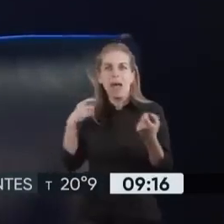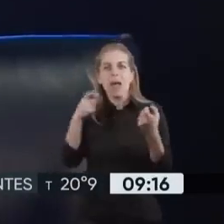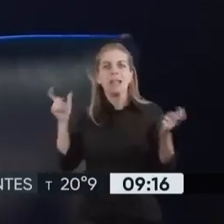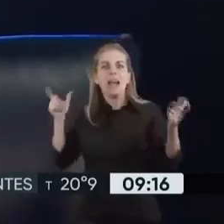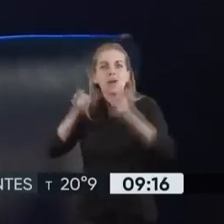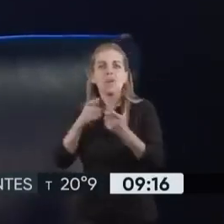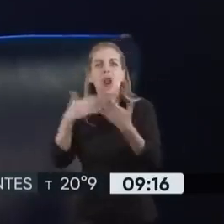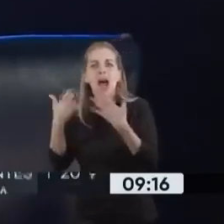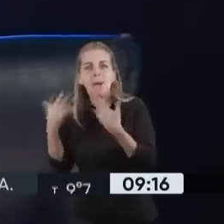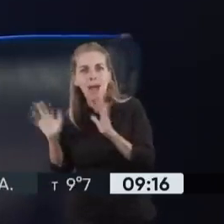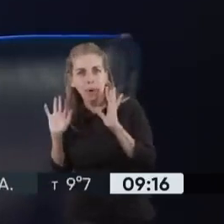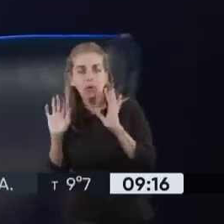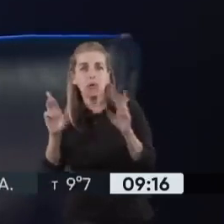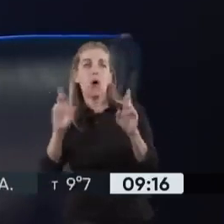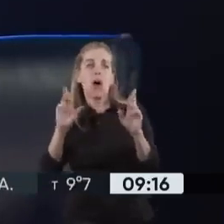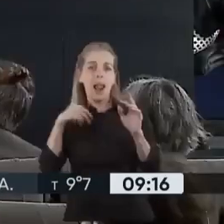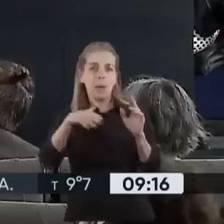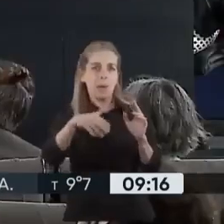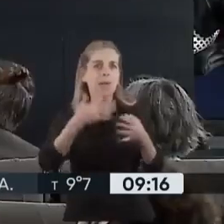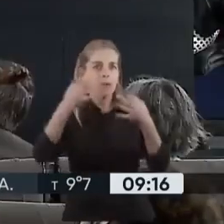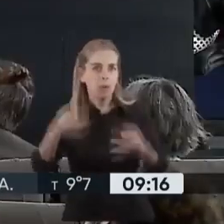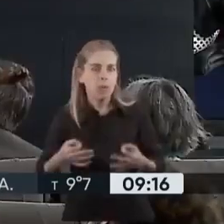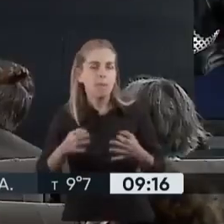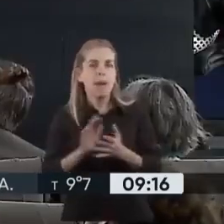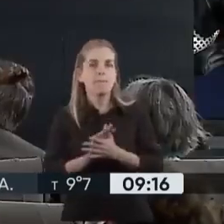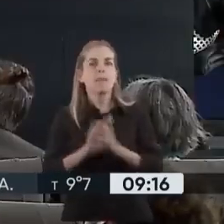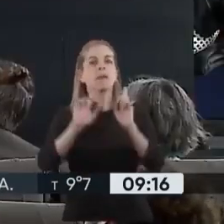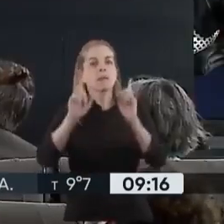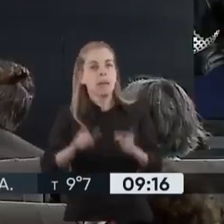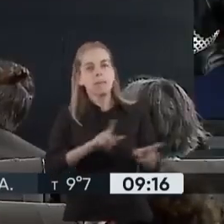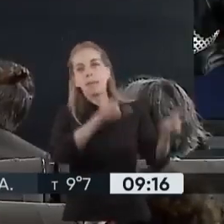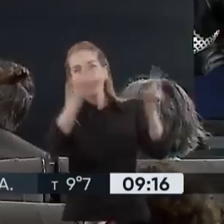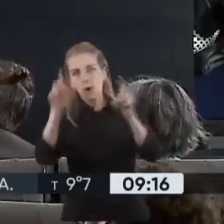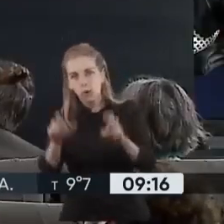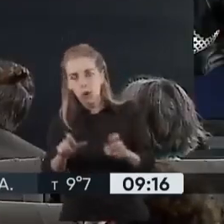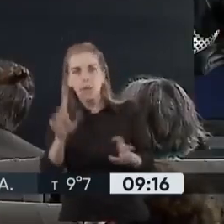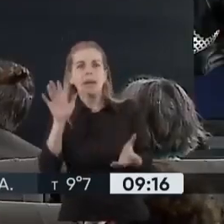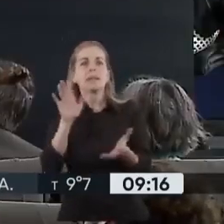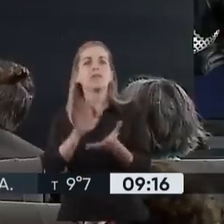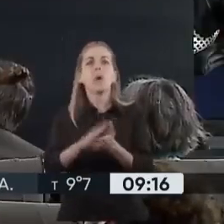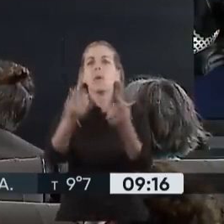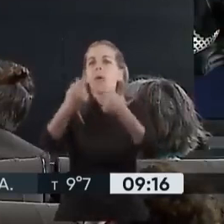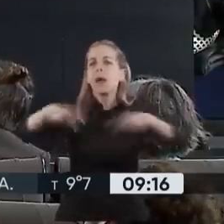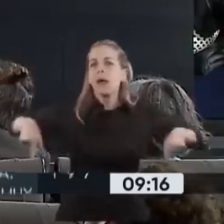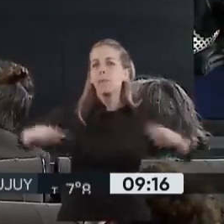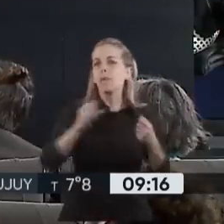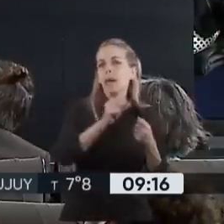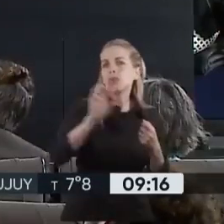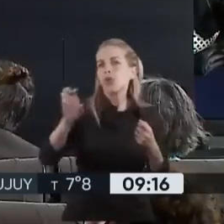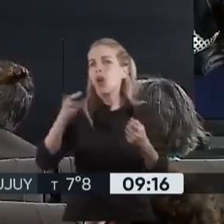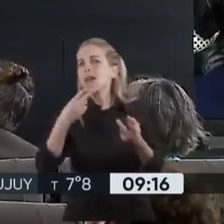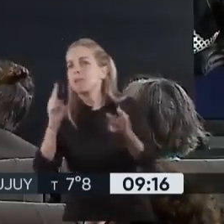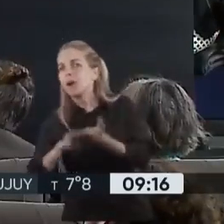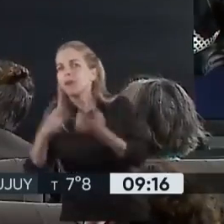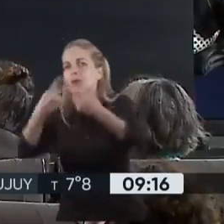la podamos concretar a la brevedad por otra parte y también en materia fiscal para hacer más eficiente también y